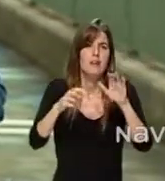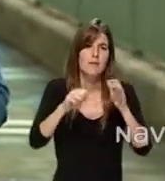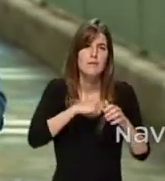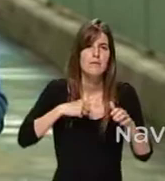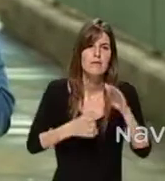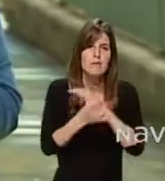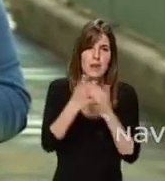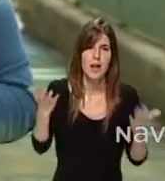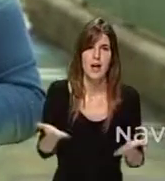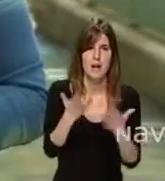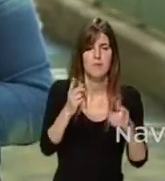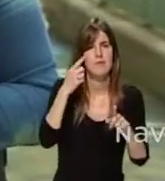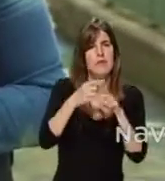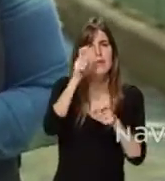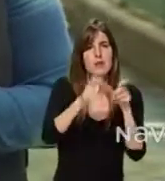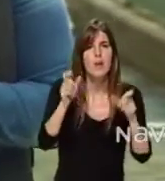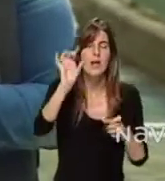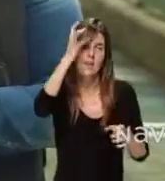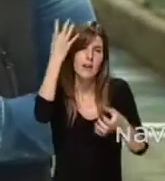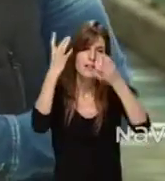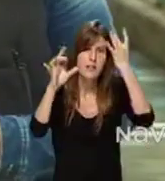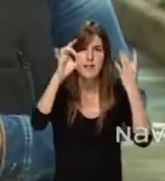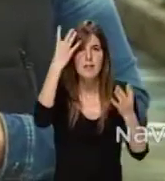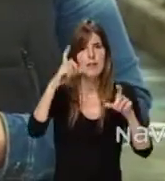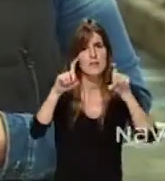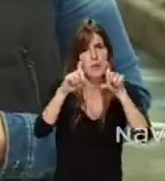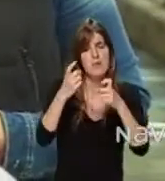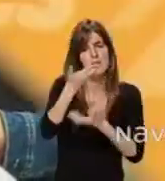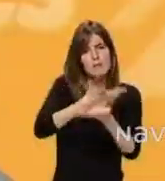principal es la cooperación emprendedora y empresarial.